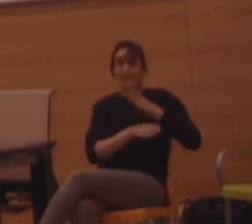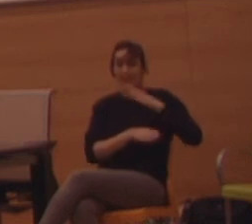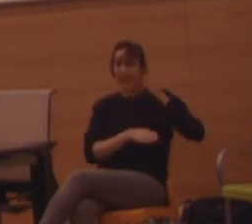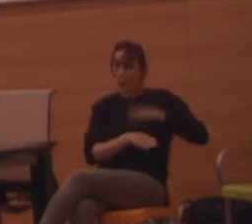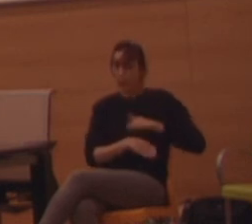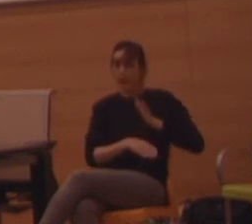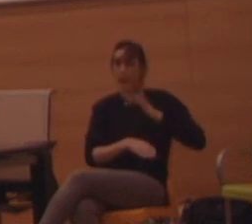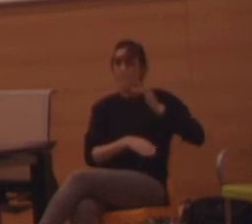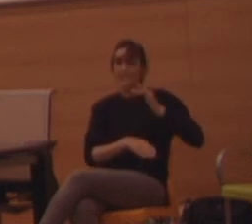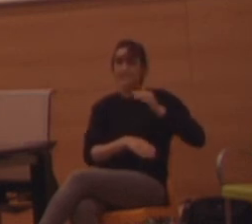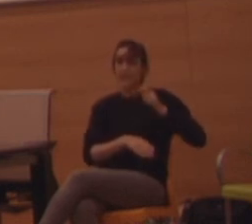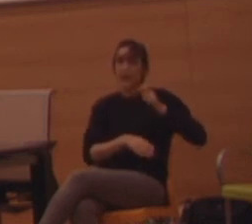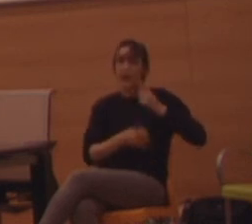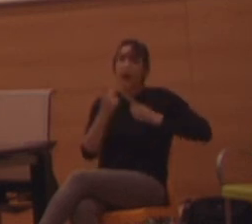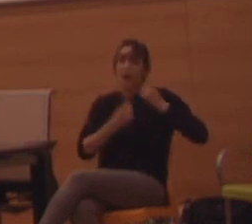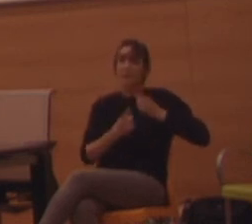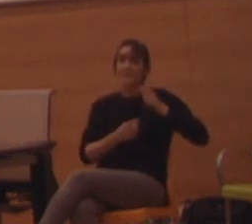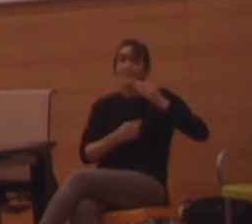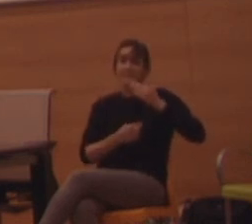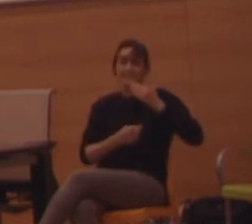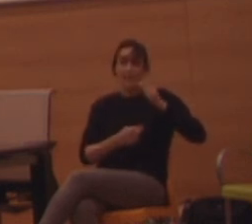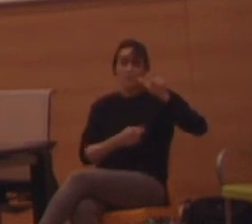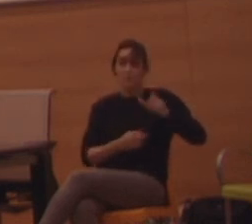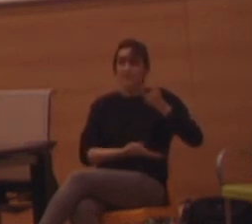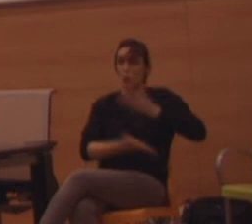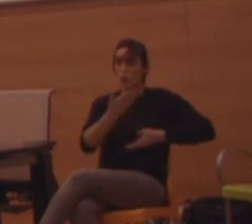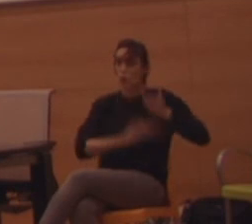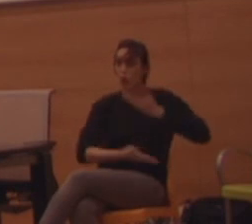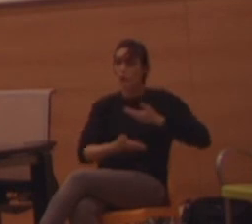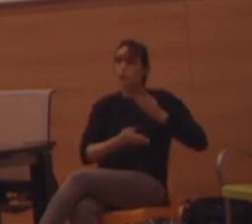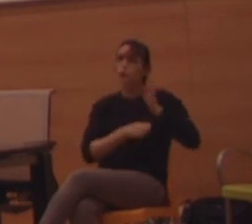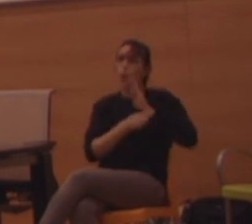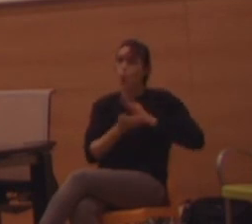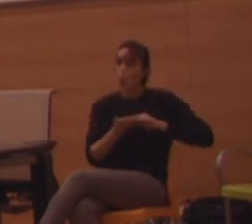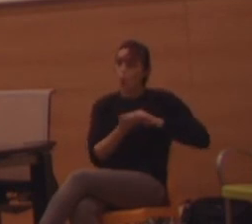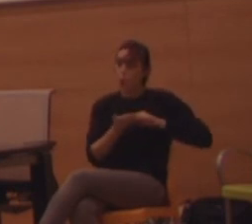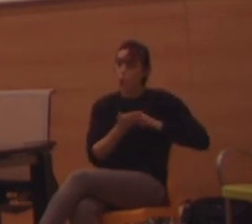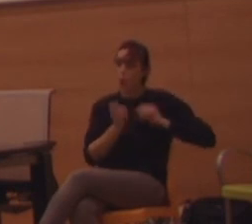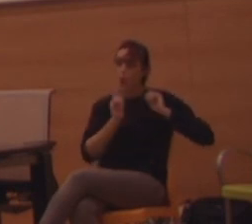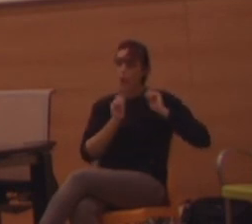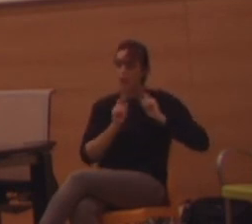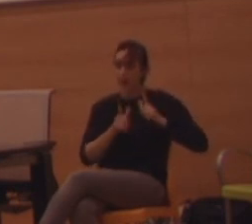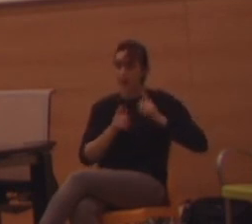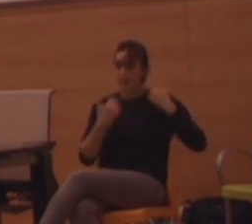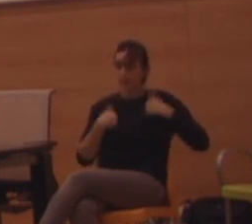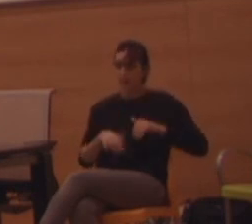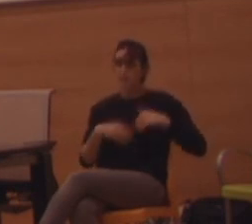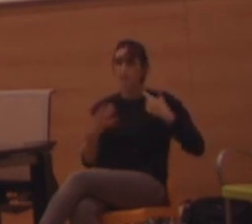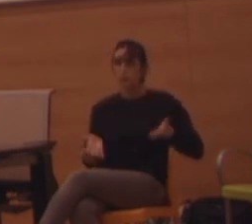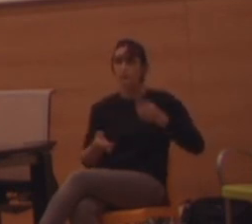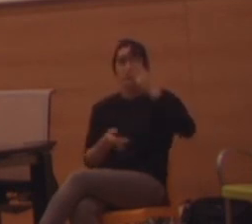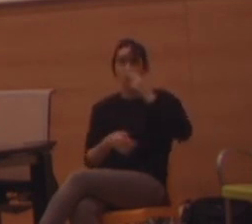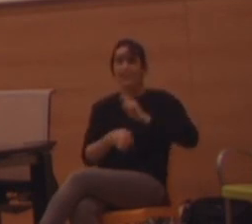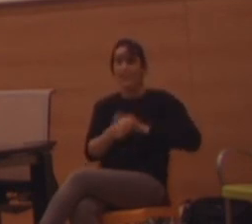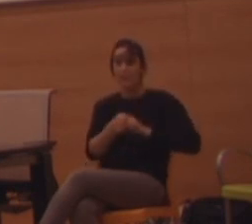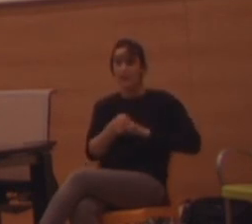con la colaboración del paciente, pues eso se solucionó. Y como conclusión podemos decir que las úlceras del pie diabético son